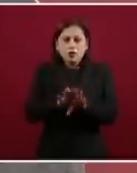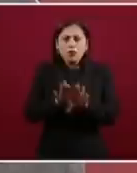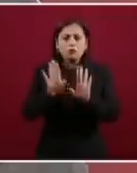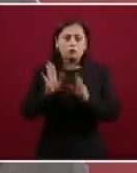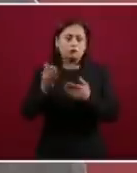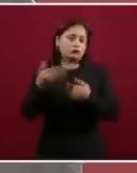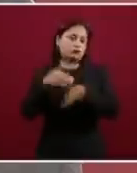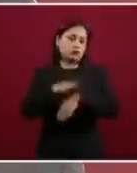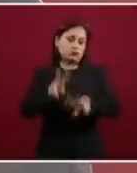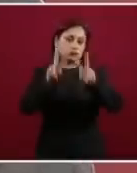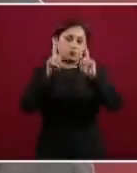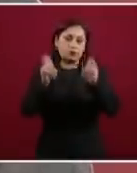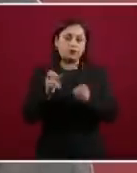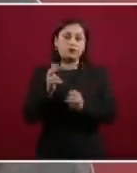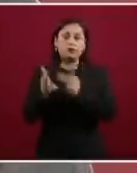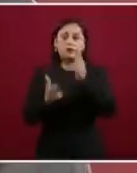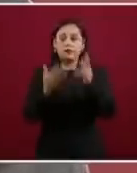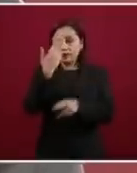van a